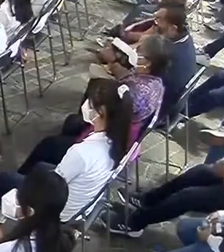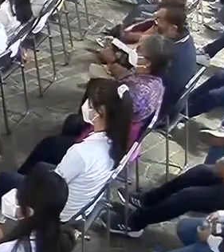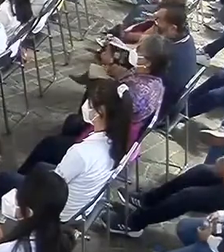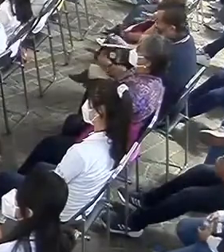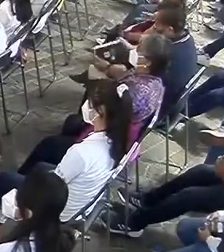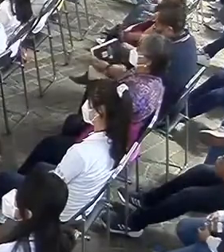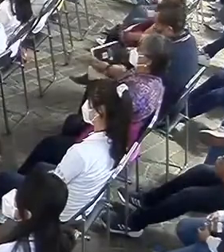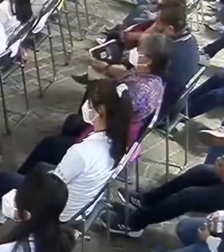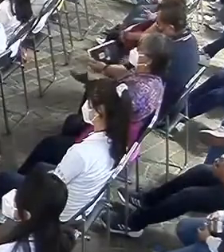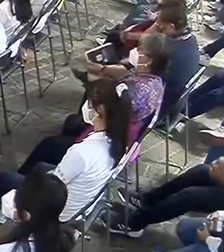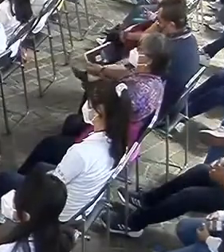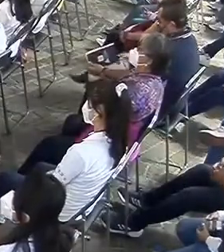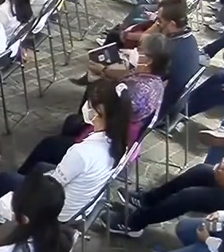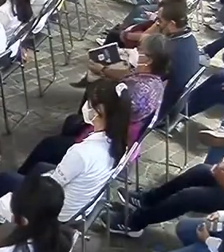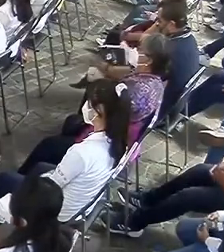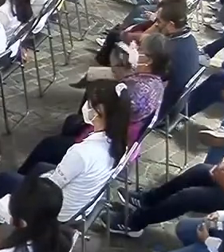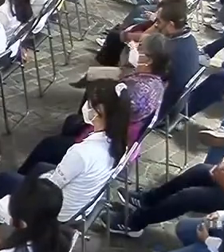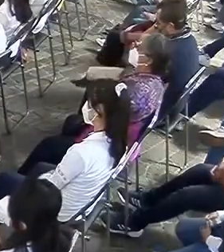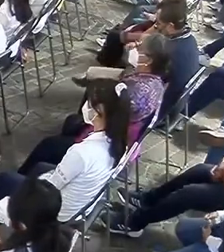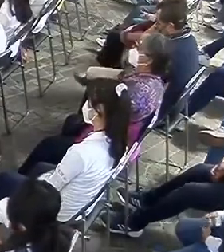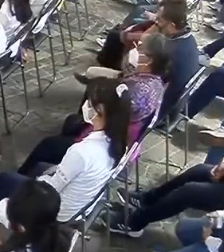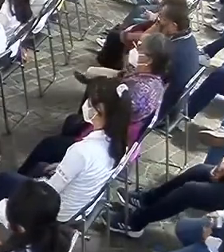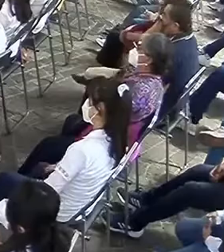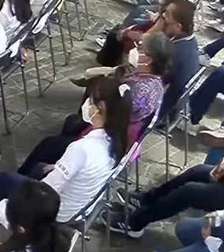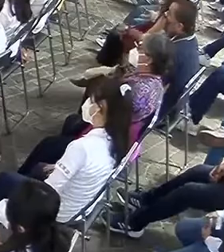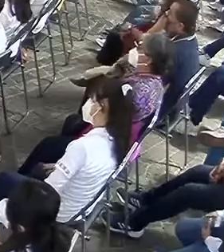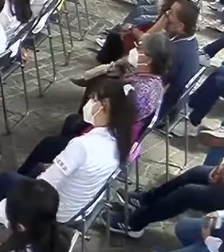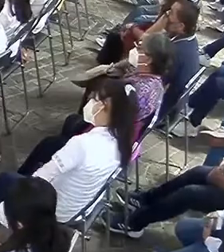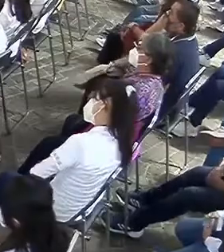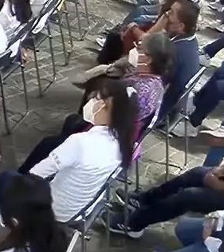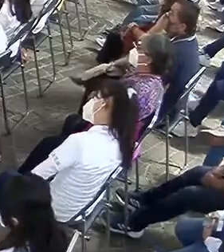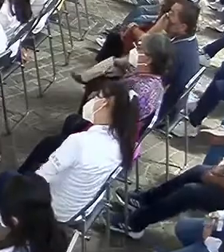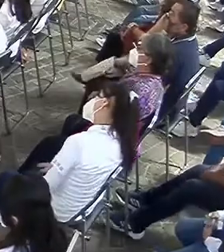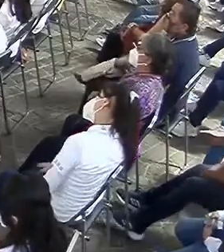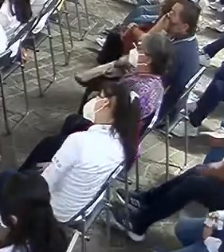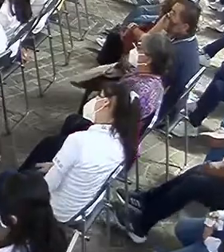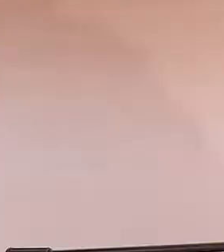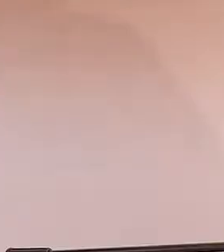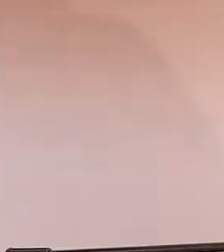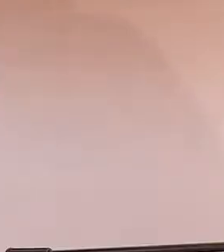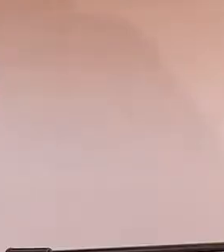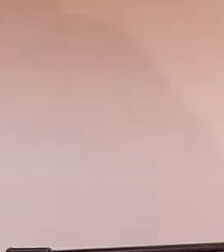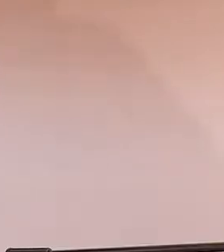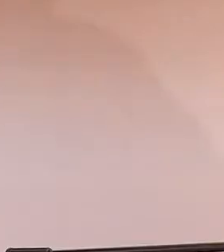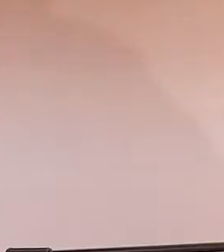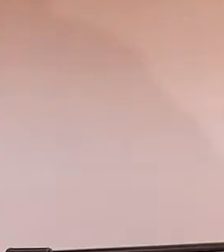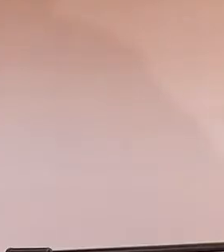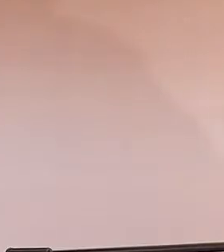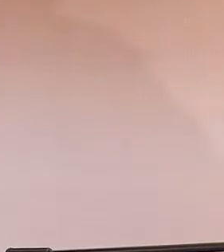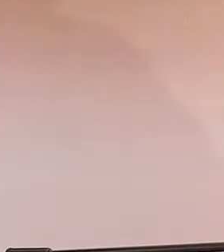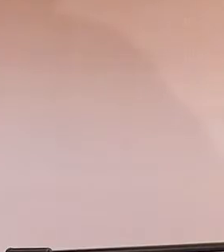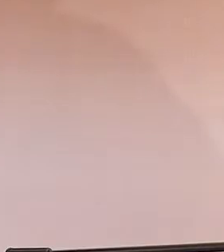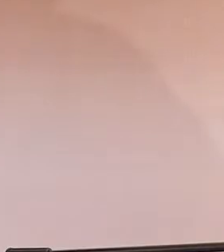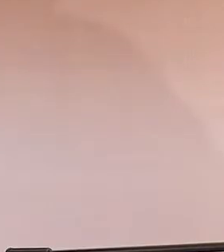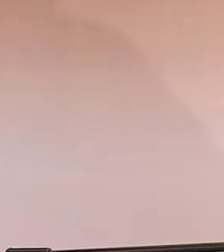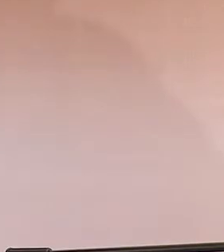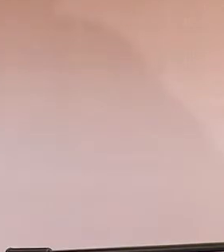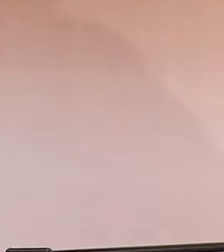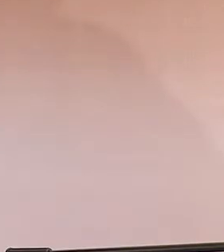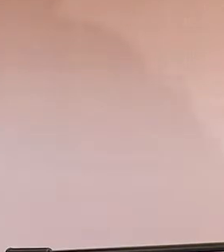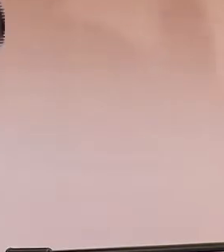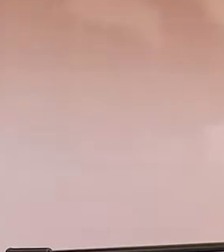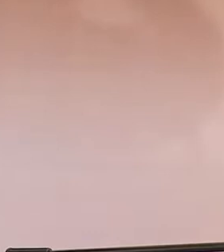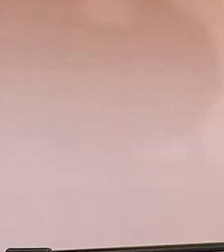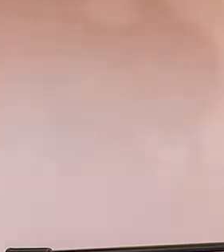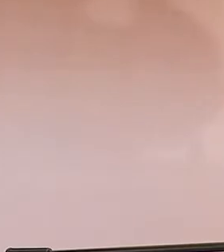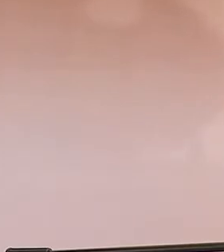Qué buen dueto literario, ¿eh? Muy bonito. Muy bonito. Vamos a escuchar ahora a